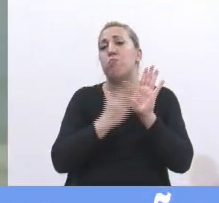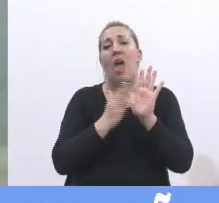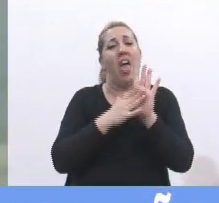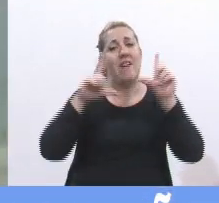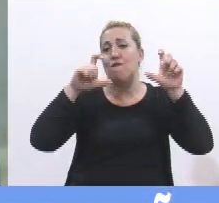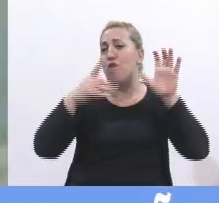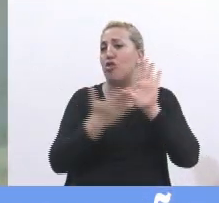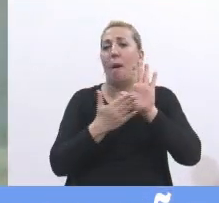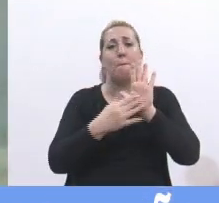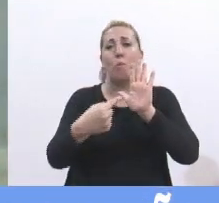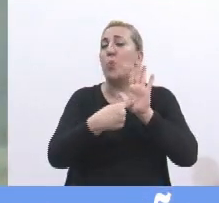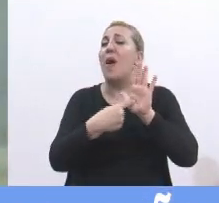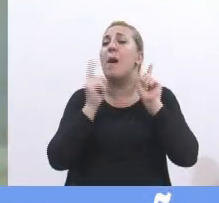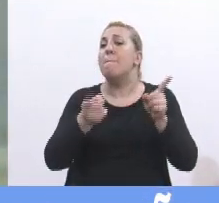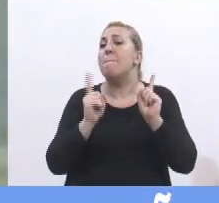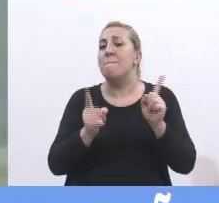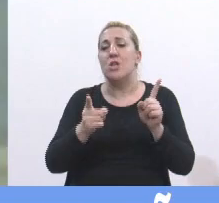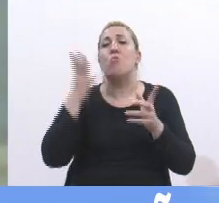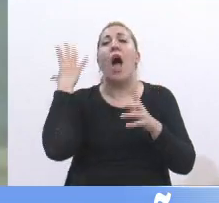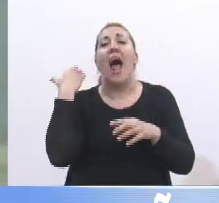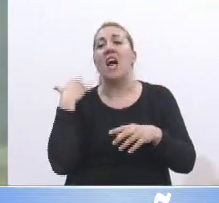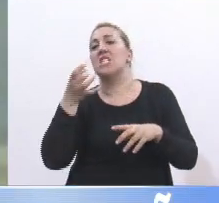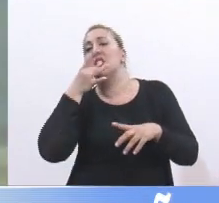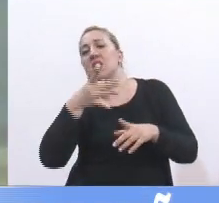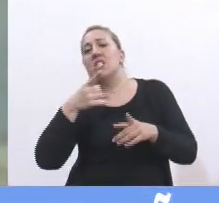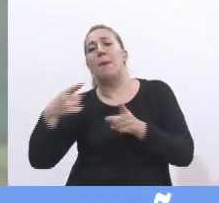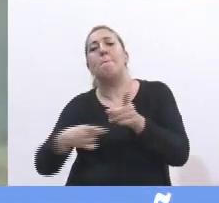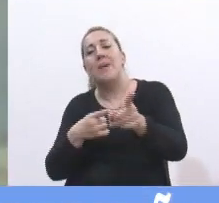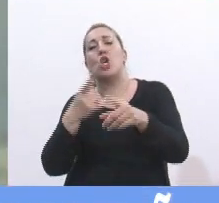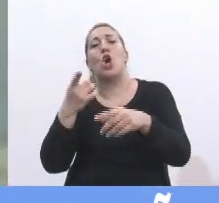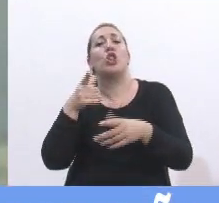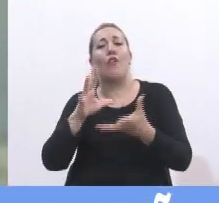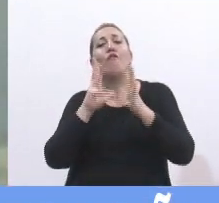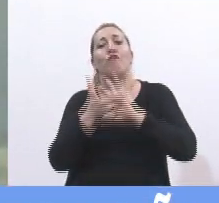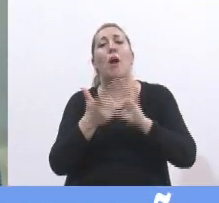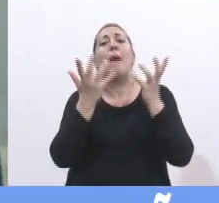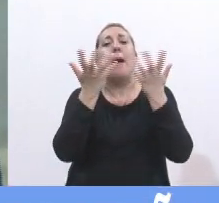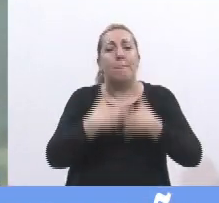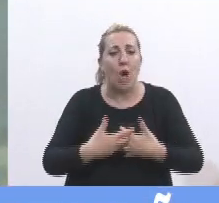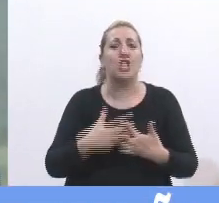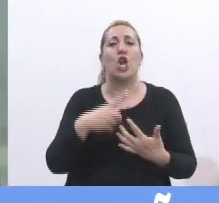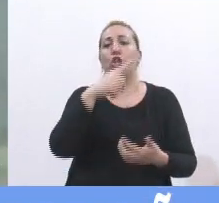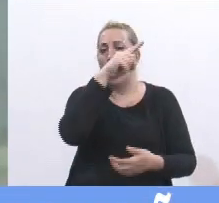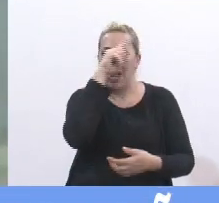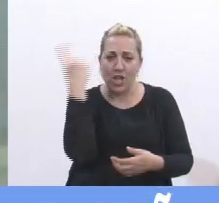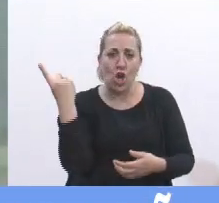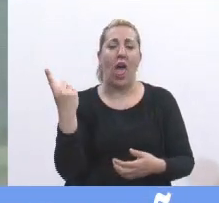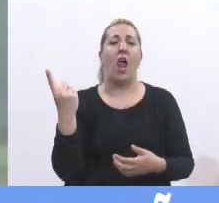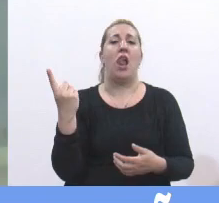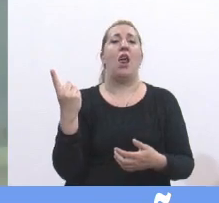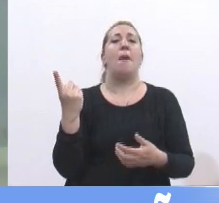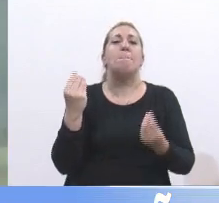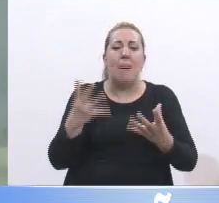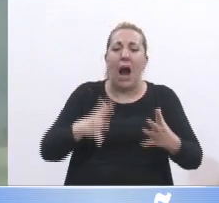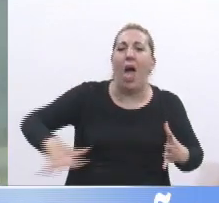realidad de esa persecución y de esa absorción de un proyecto nacional